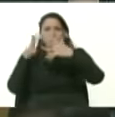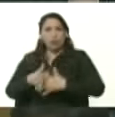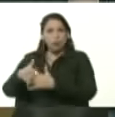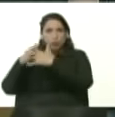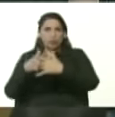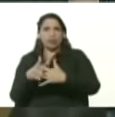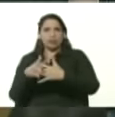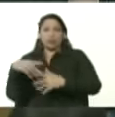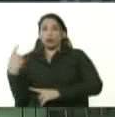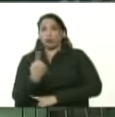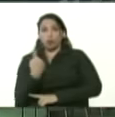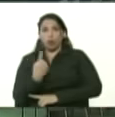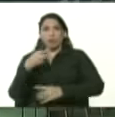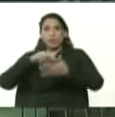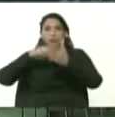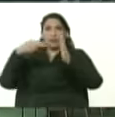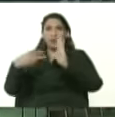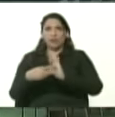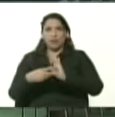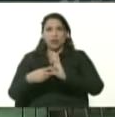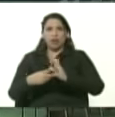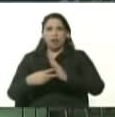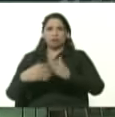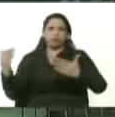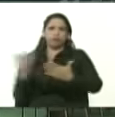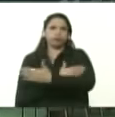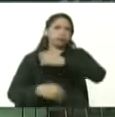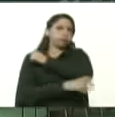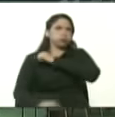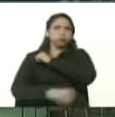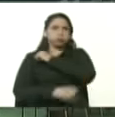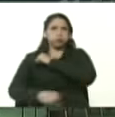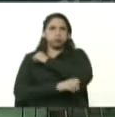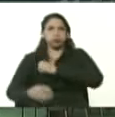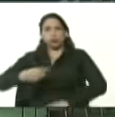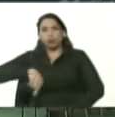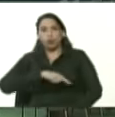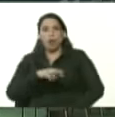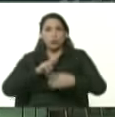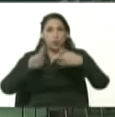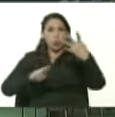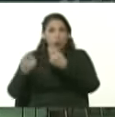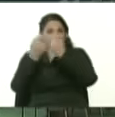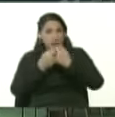que solamente significa un robo descarado y despojo de nuestros recursos.